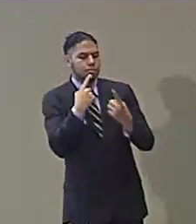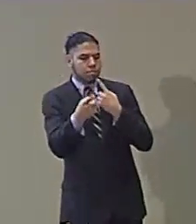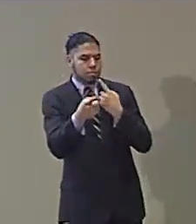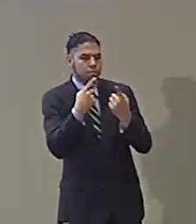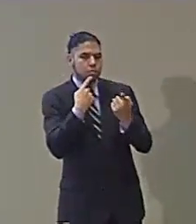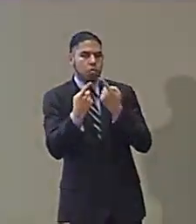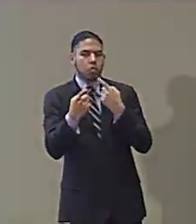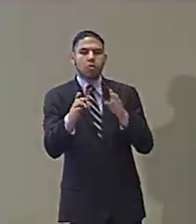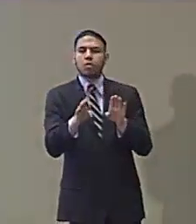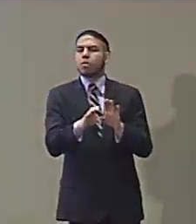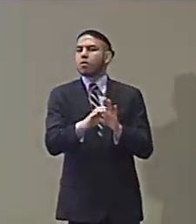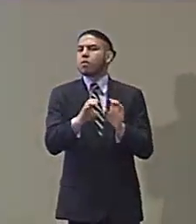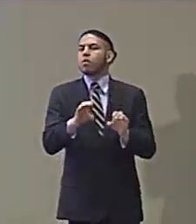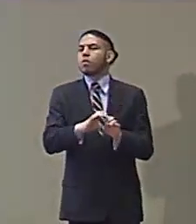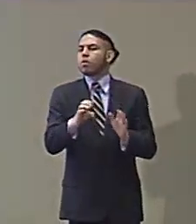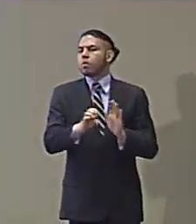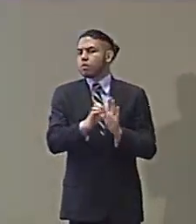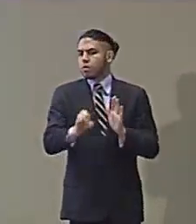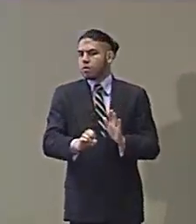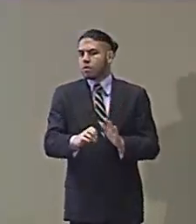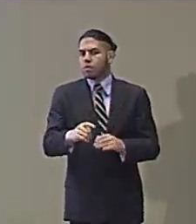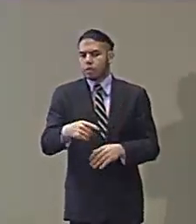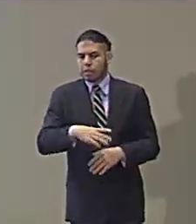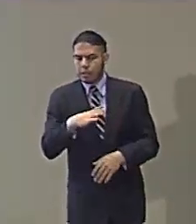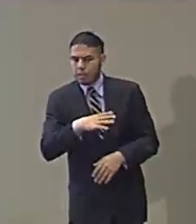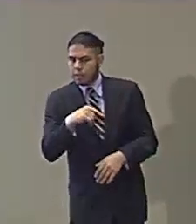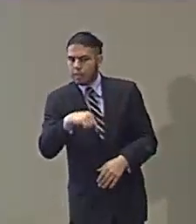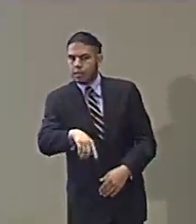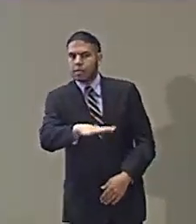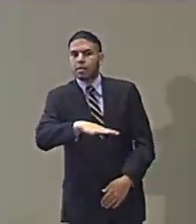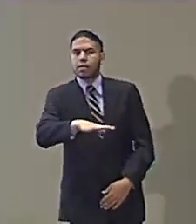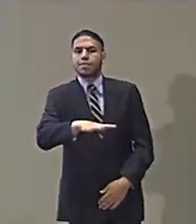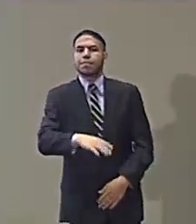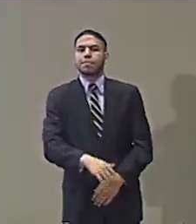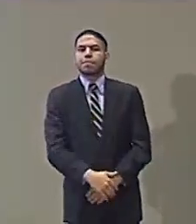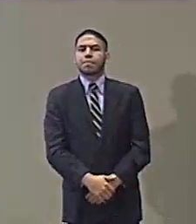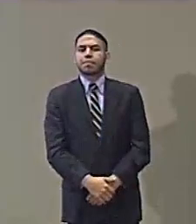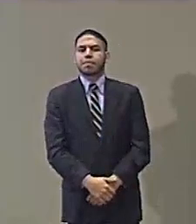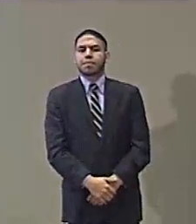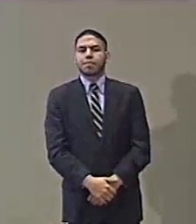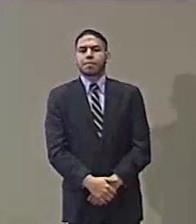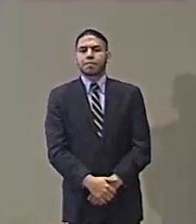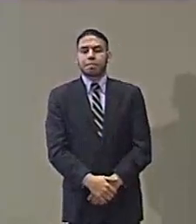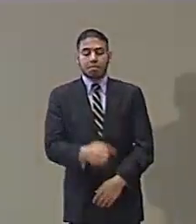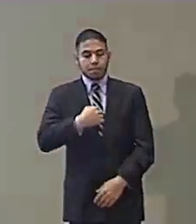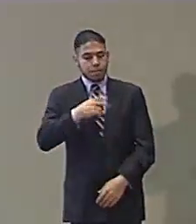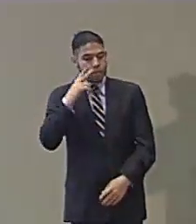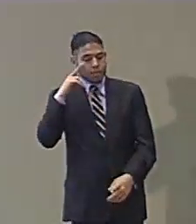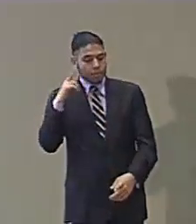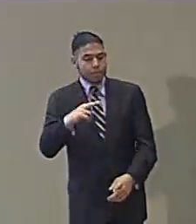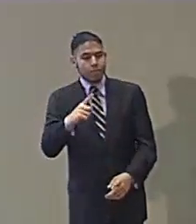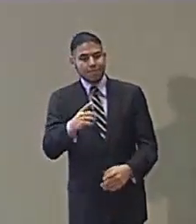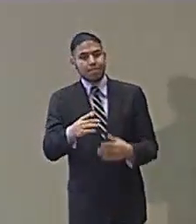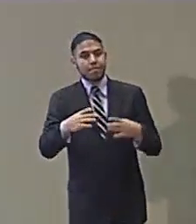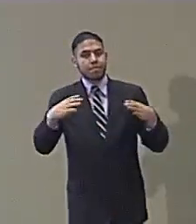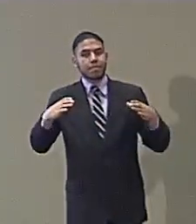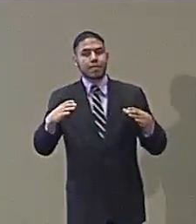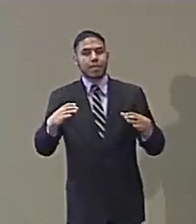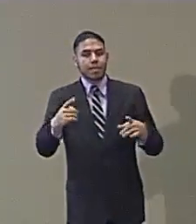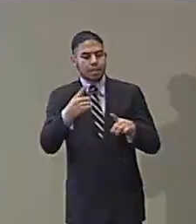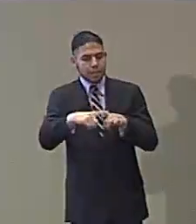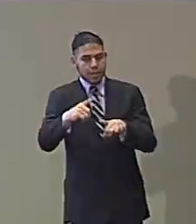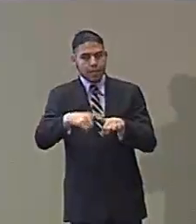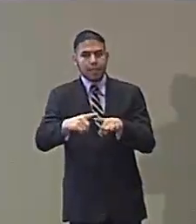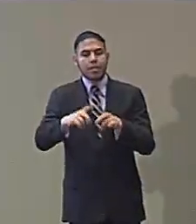estamos los que hemos venido teniendo y con el que tendremos hoy sumamente basto en diferentes sectores segmentos y